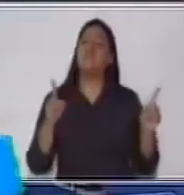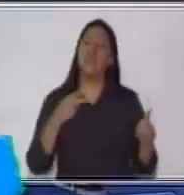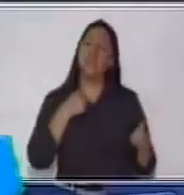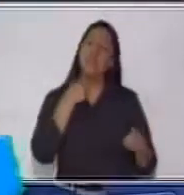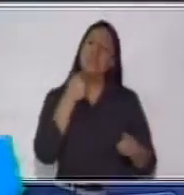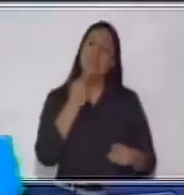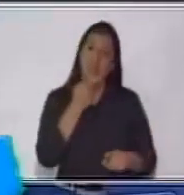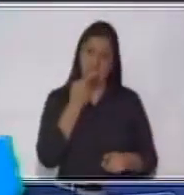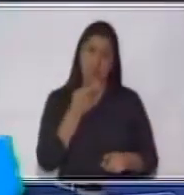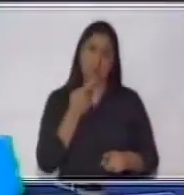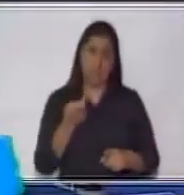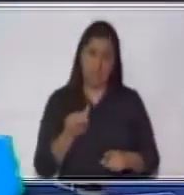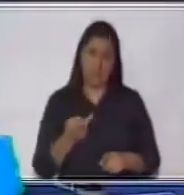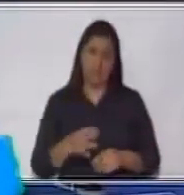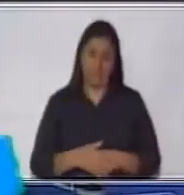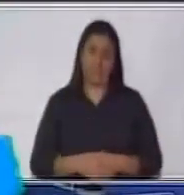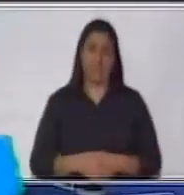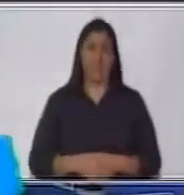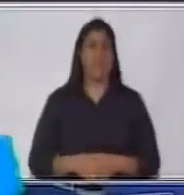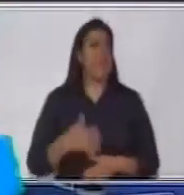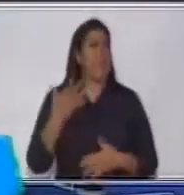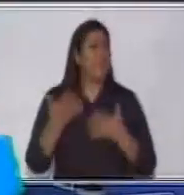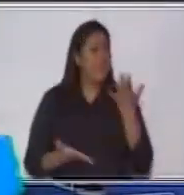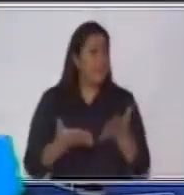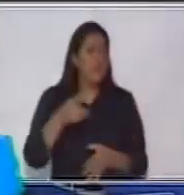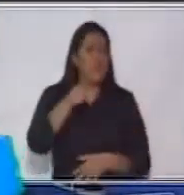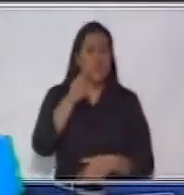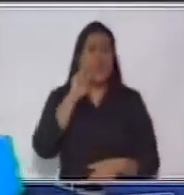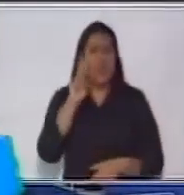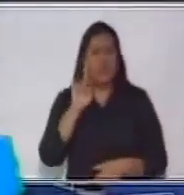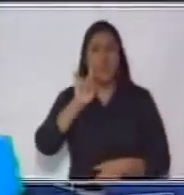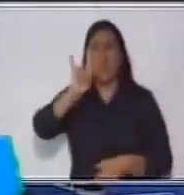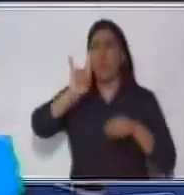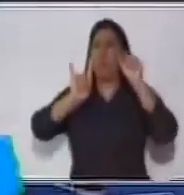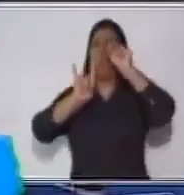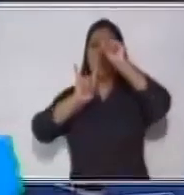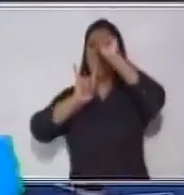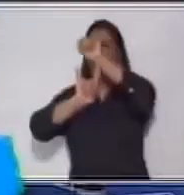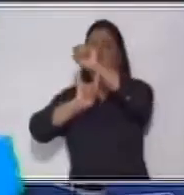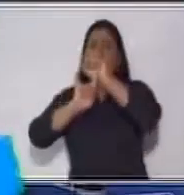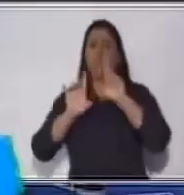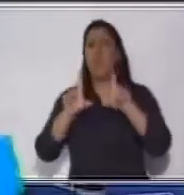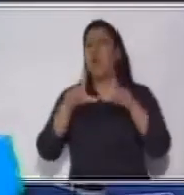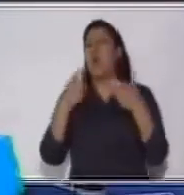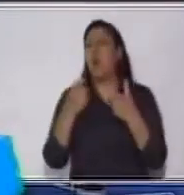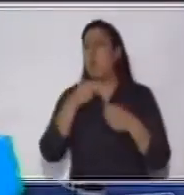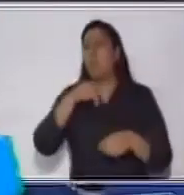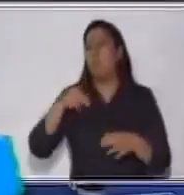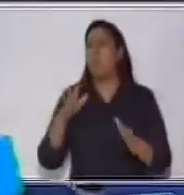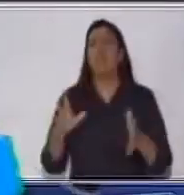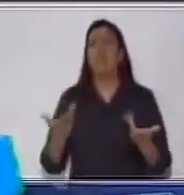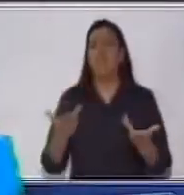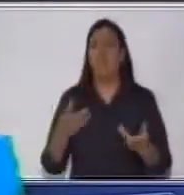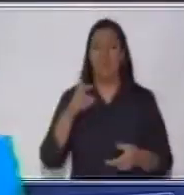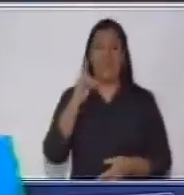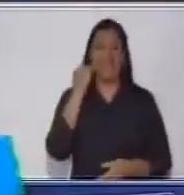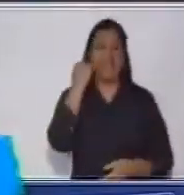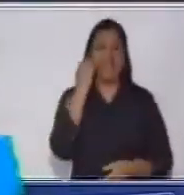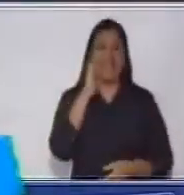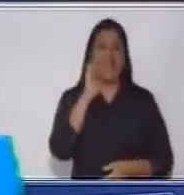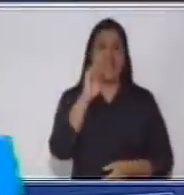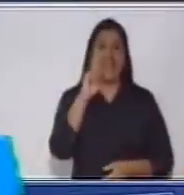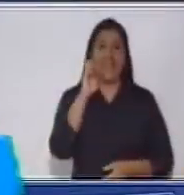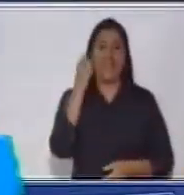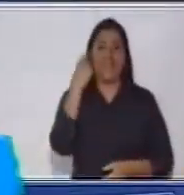habrás visto también estos puntitos arriba de la U. Se llaman diéresis, y ahí le dan el sonido a la